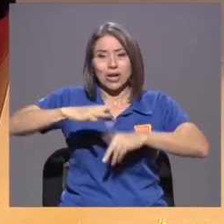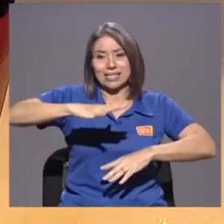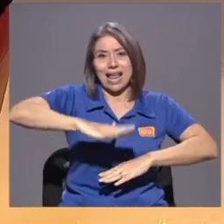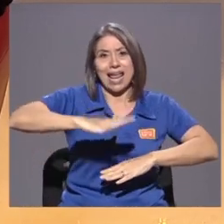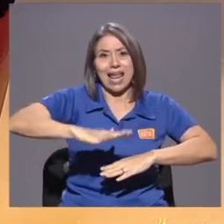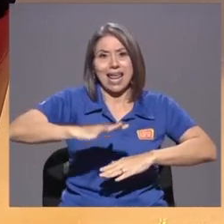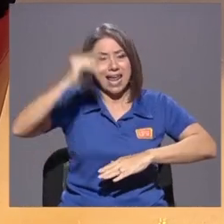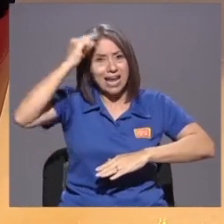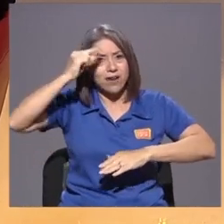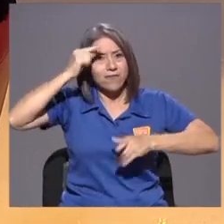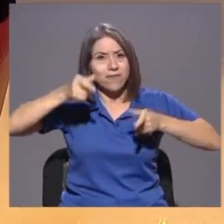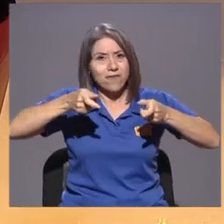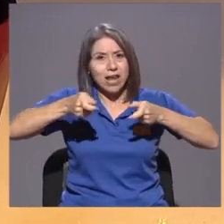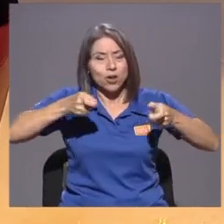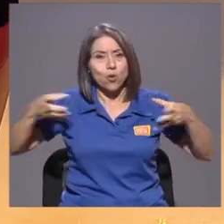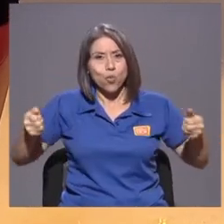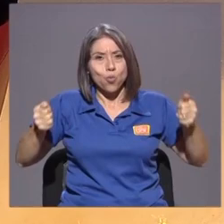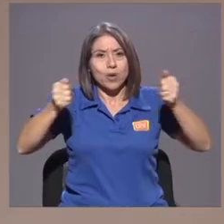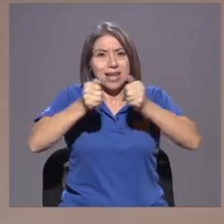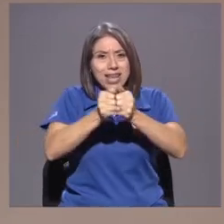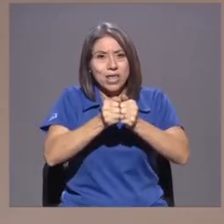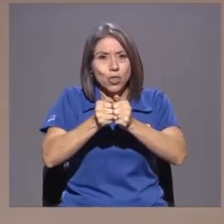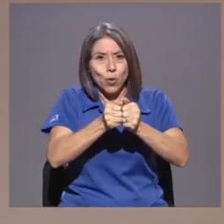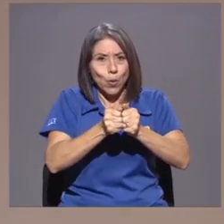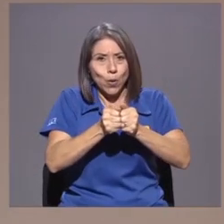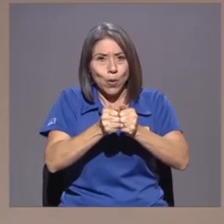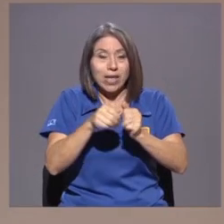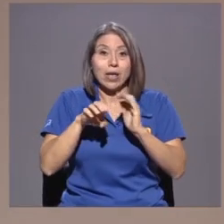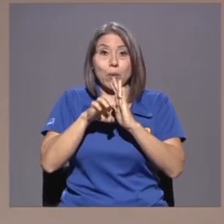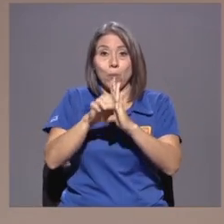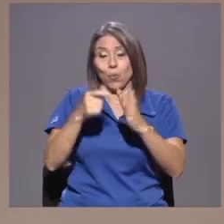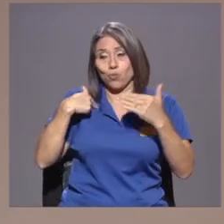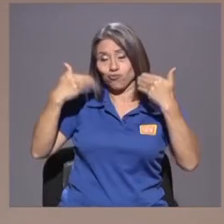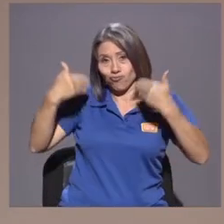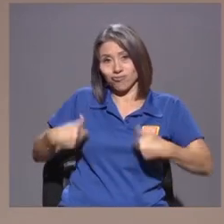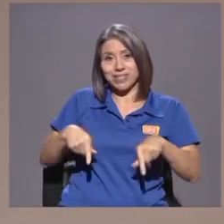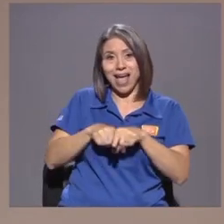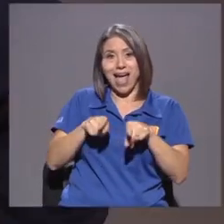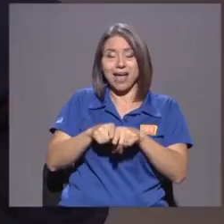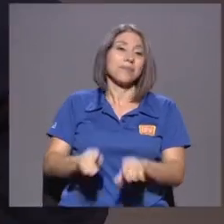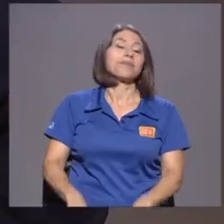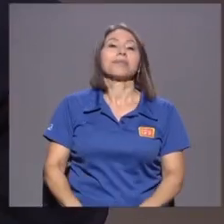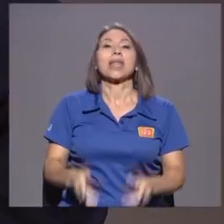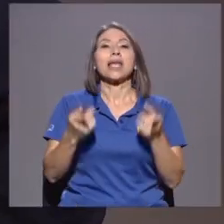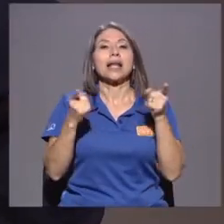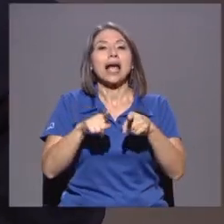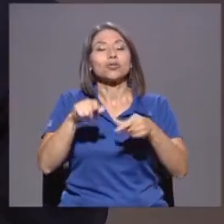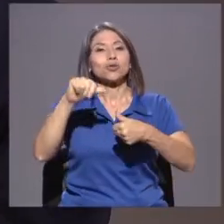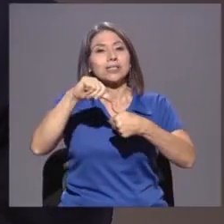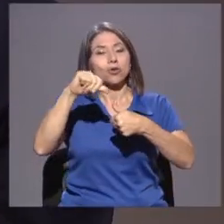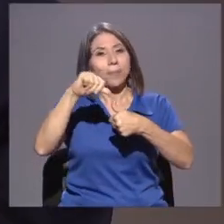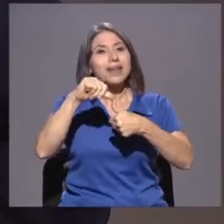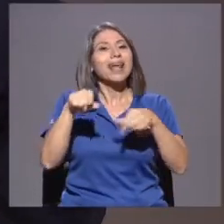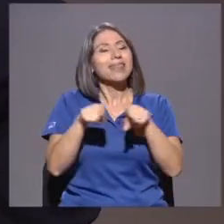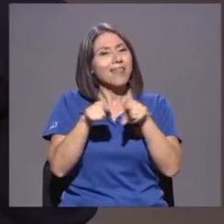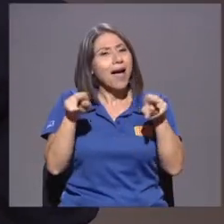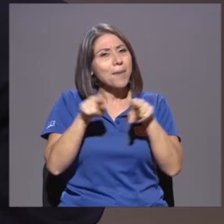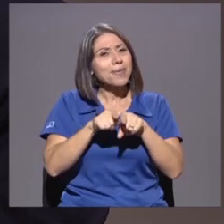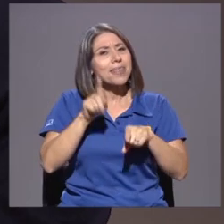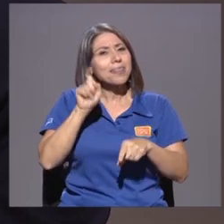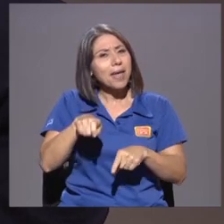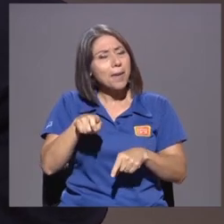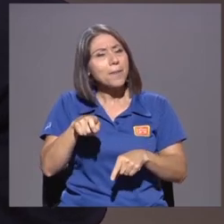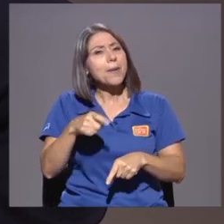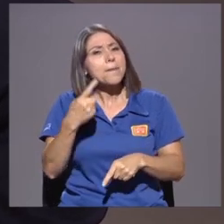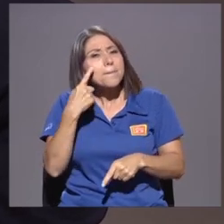fuera de él entre ellas quién le habla inglés quien les habla en el caso de centroamérica yo creo que también hay que matizar